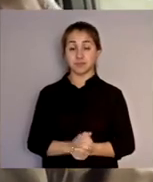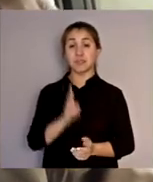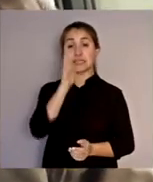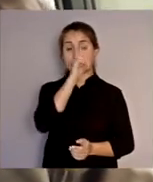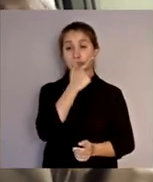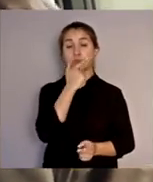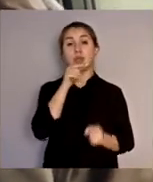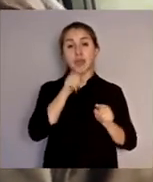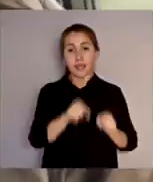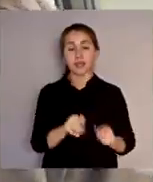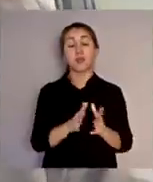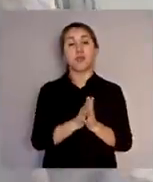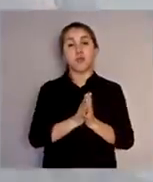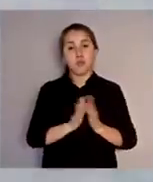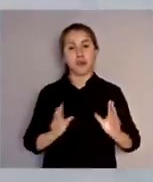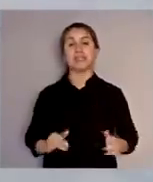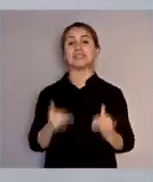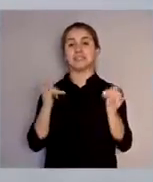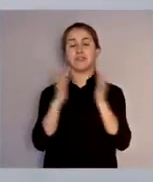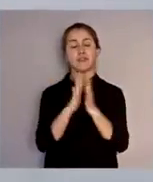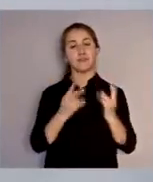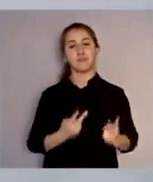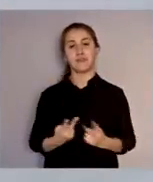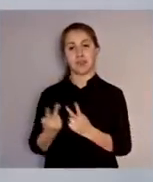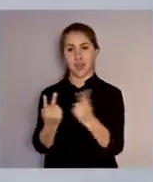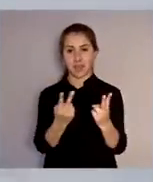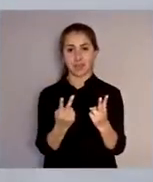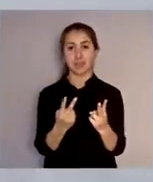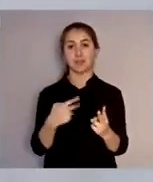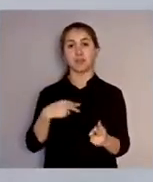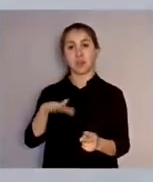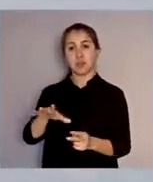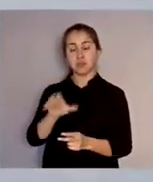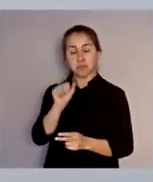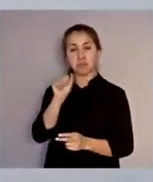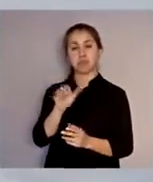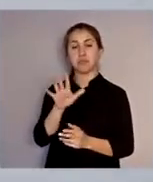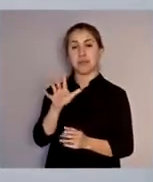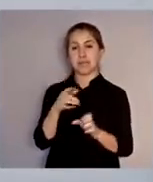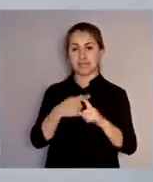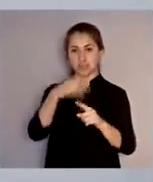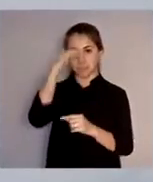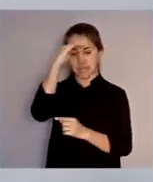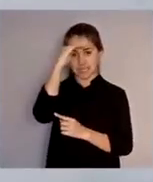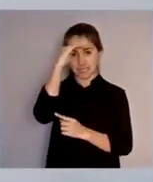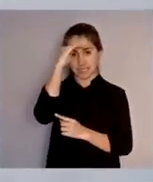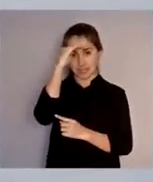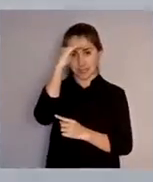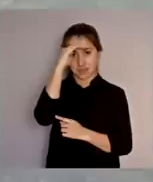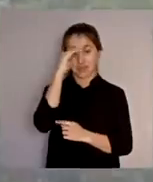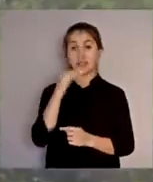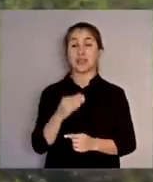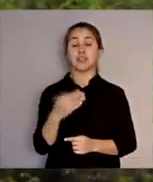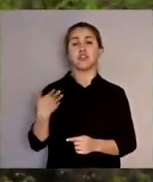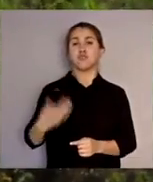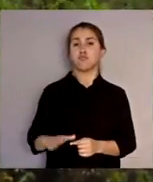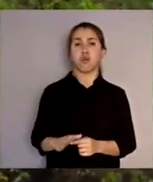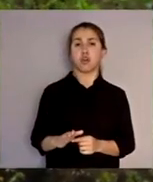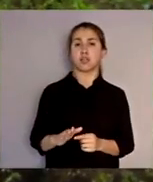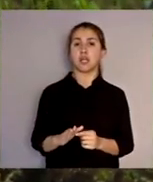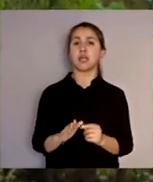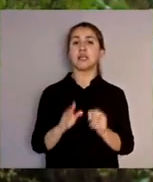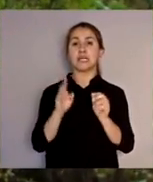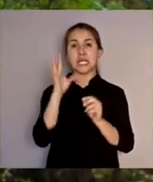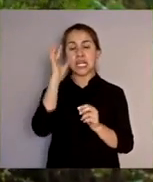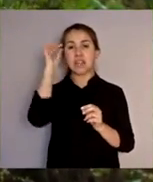Sin duda, este ha sido un gran y entretenido viaje, donde me quedo con lo esencial de esta experiencia. Y es que no importa la